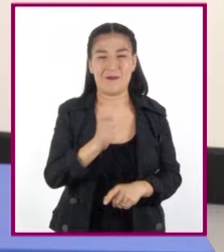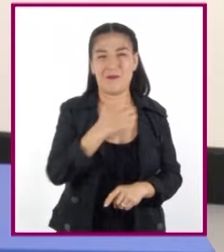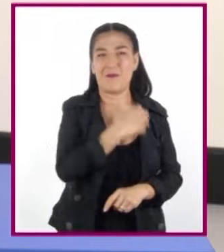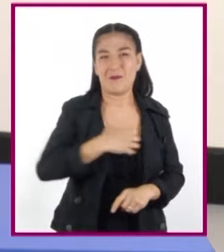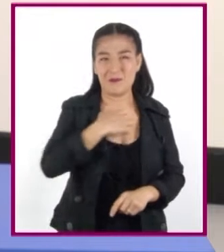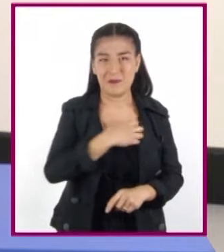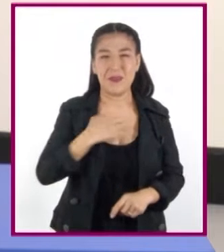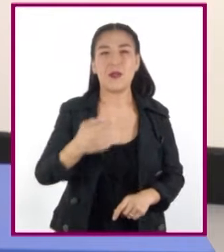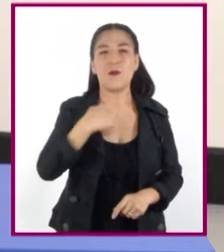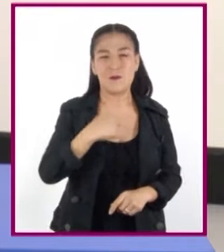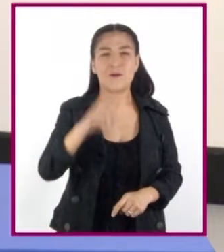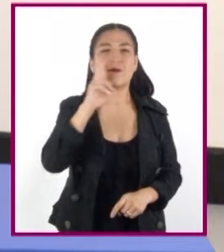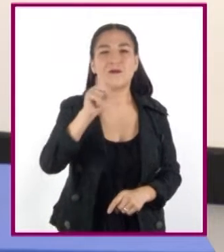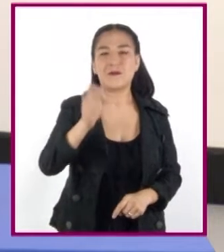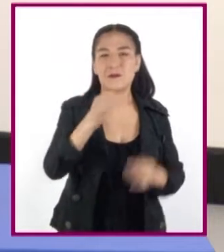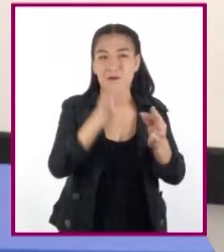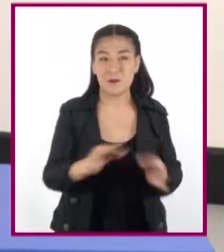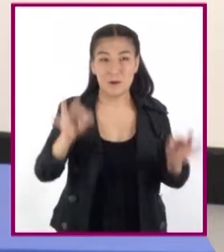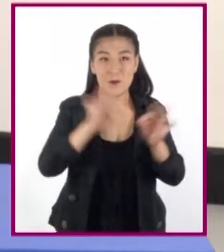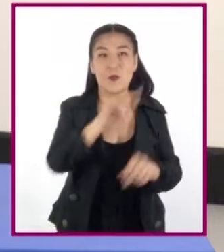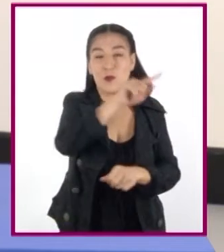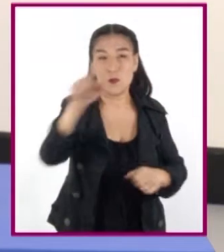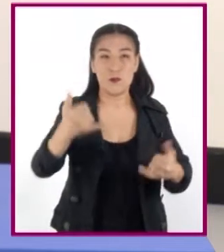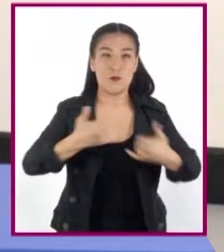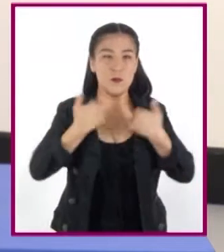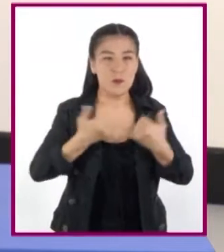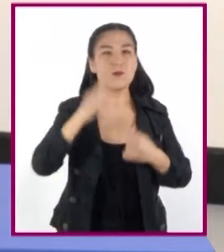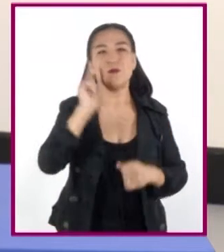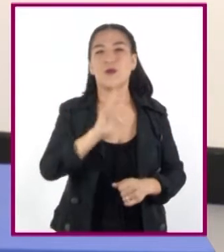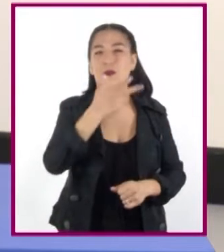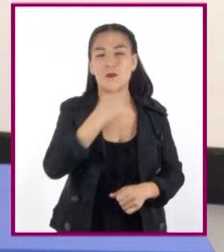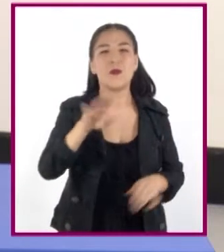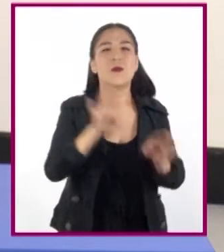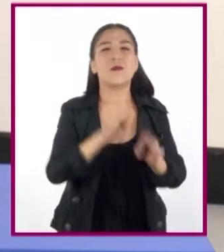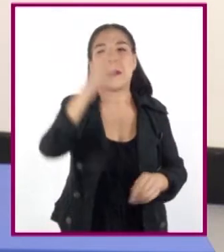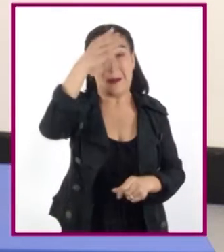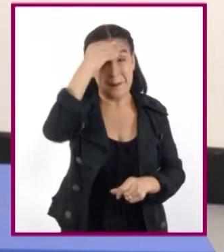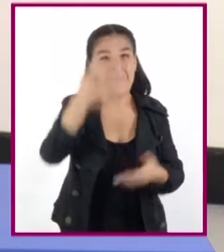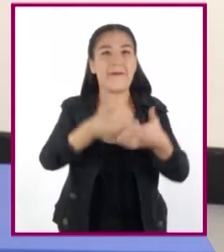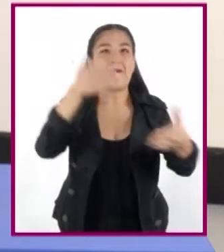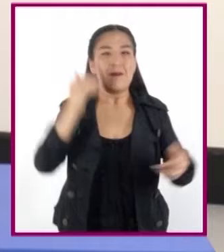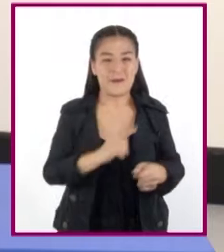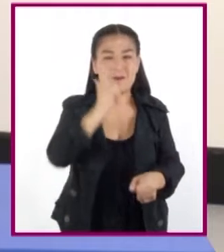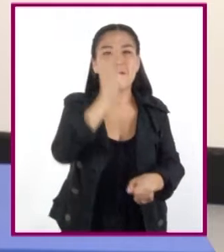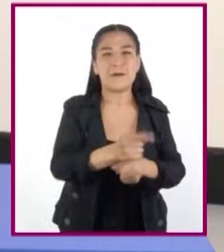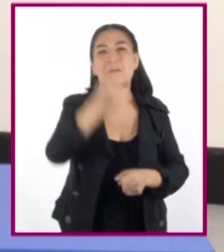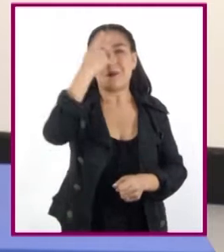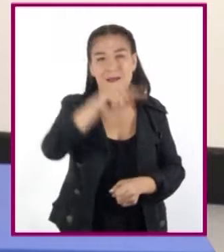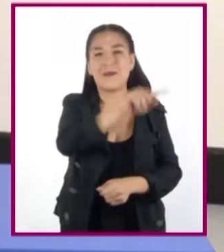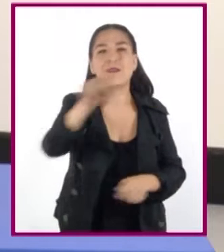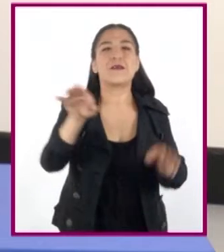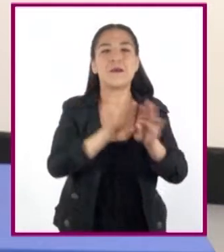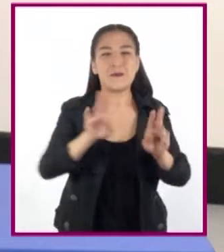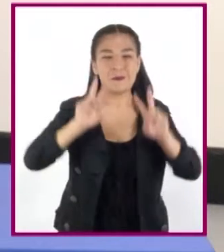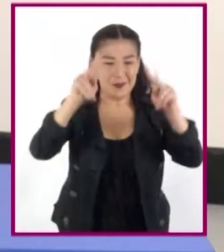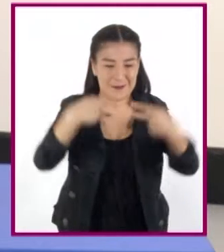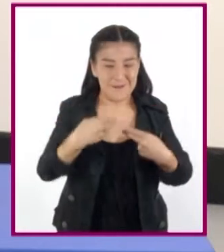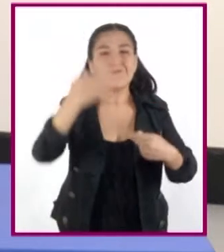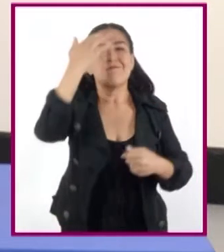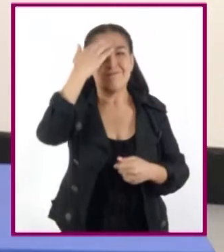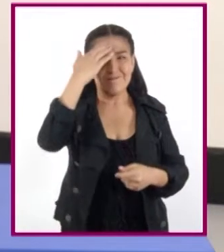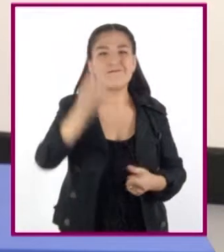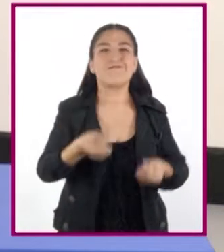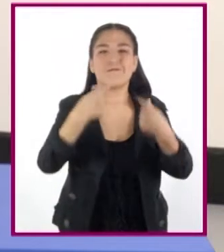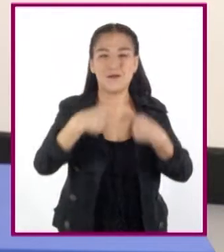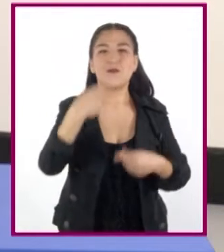Me parece muy importante que las y los jóvenes aprendan a identificarlas para autoconocerse y lograr la regulación de las y